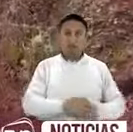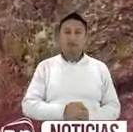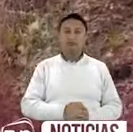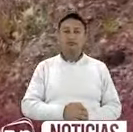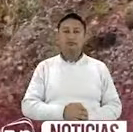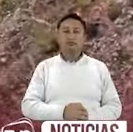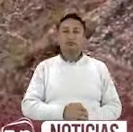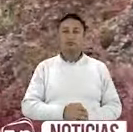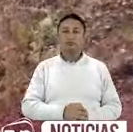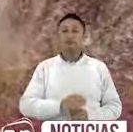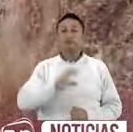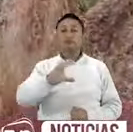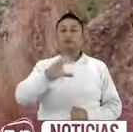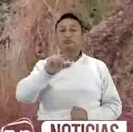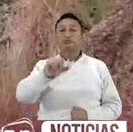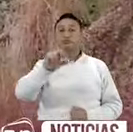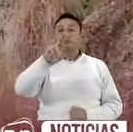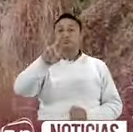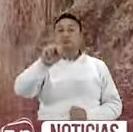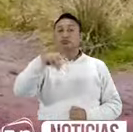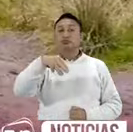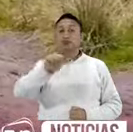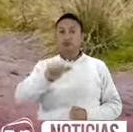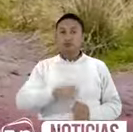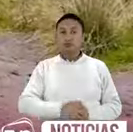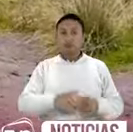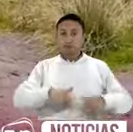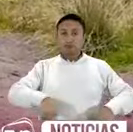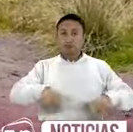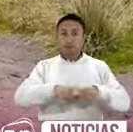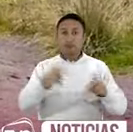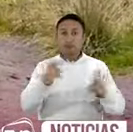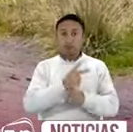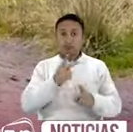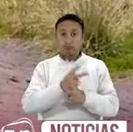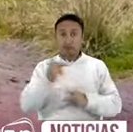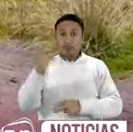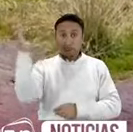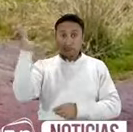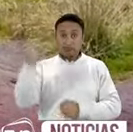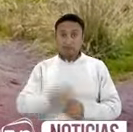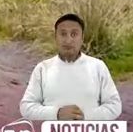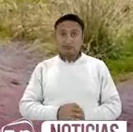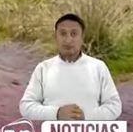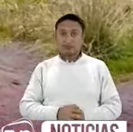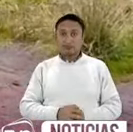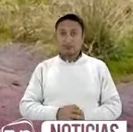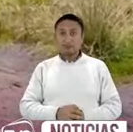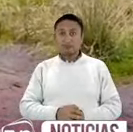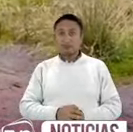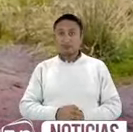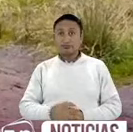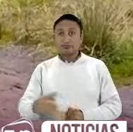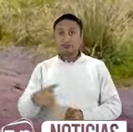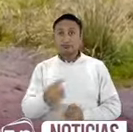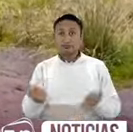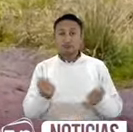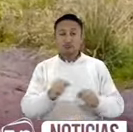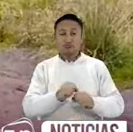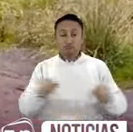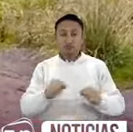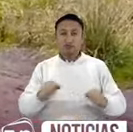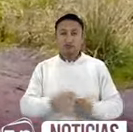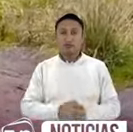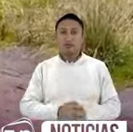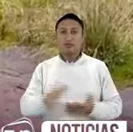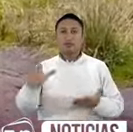en la parroquia de El Carmelo, paso que conecta con una zona conflictiva como La Victoria en Colombia. Utilizando dinamita, la explosión fue controlada y quedó